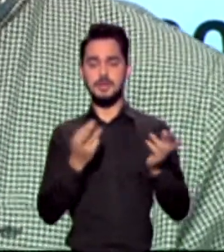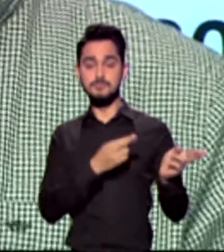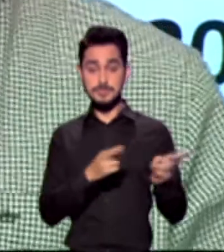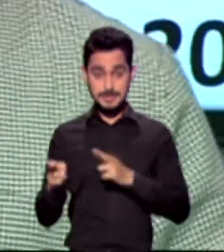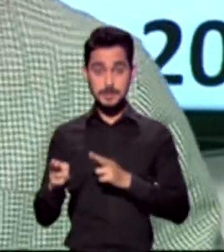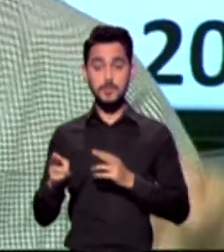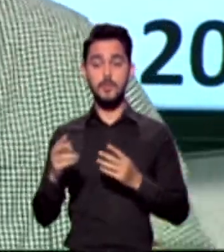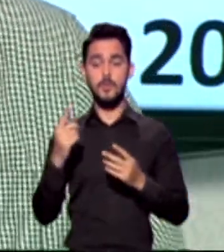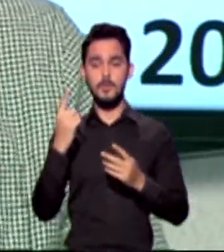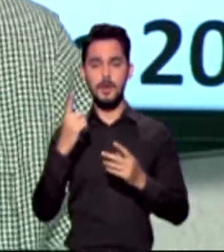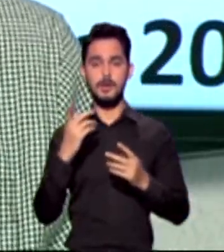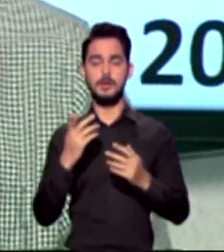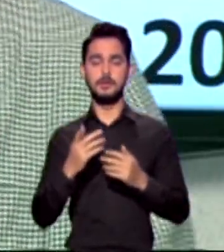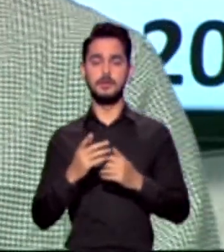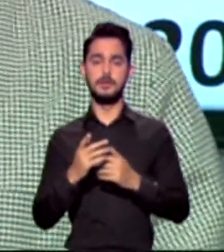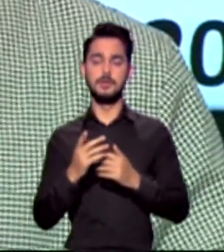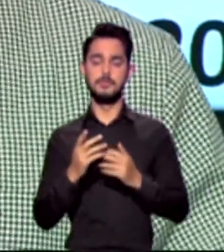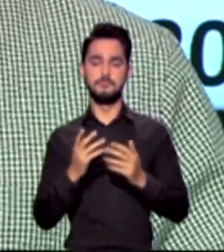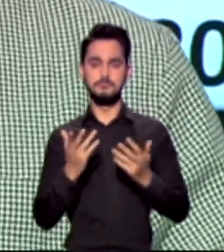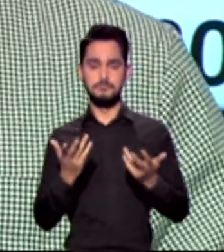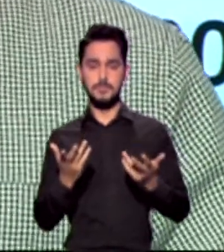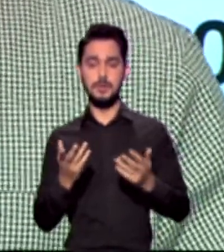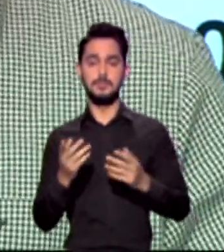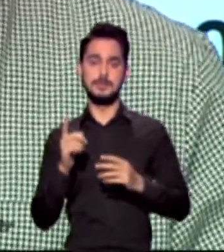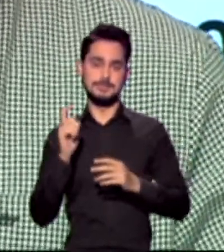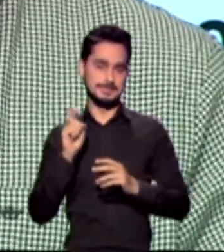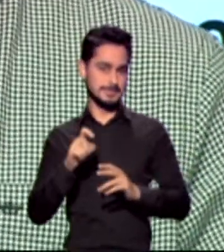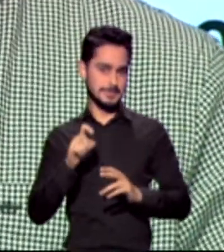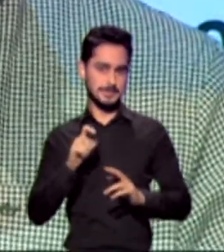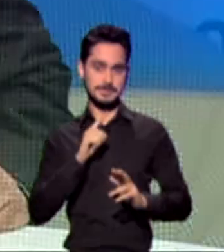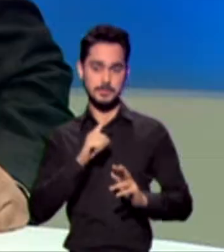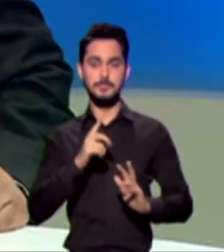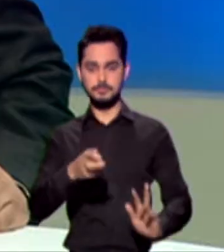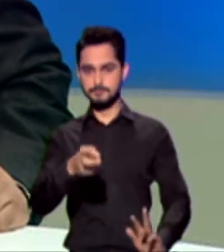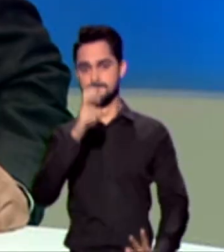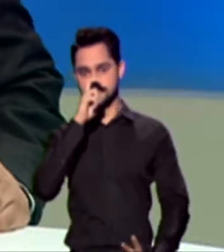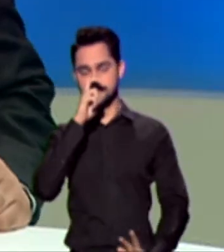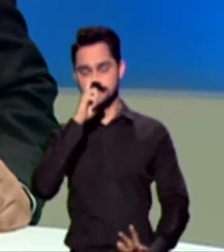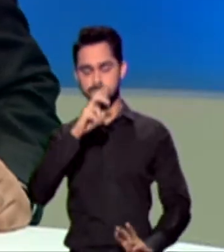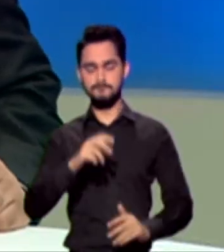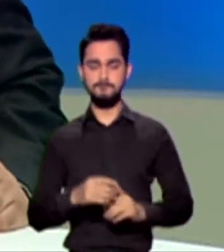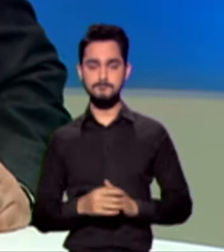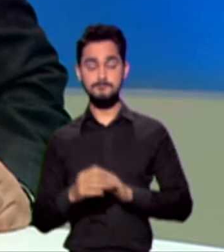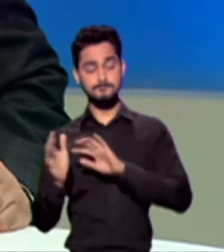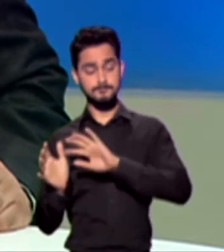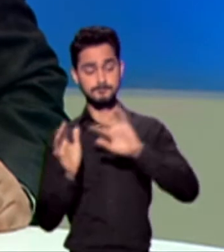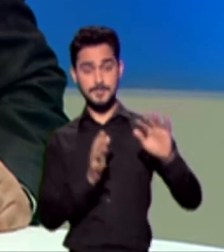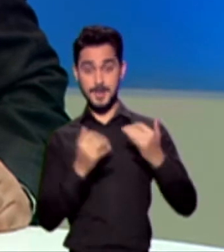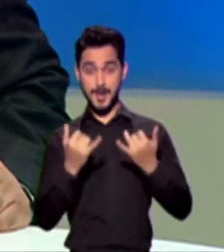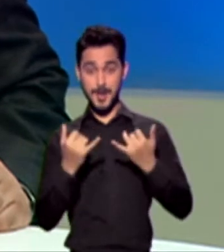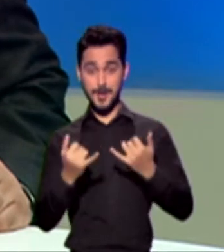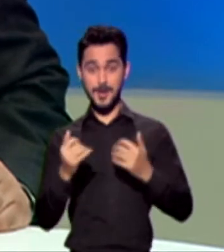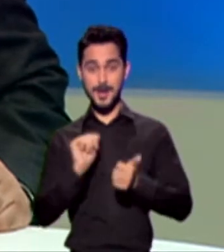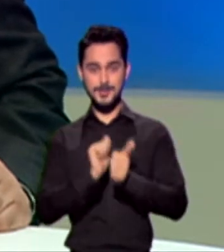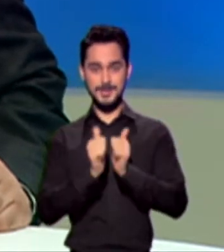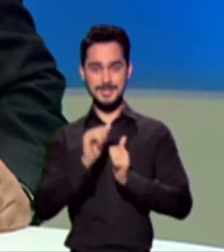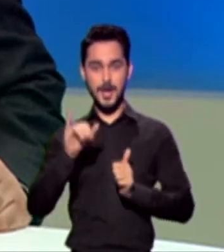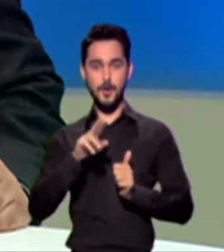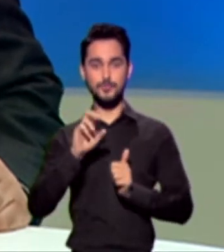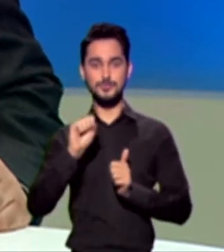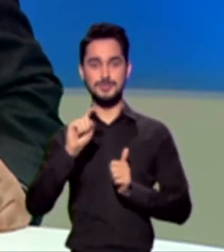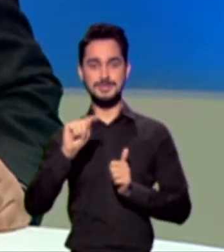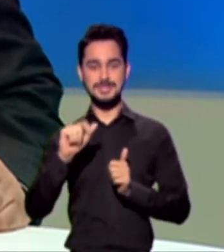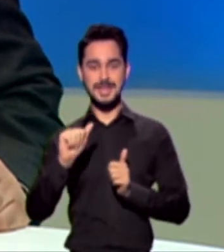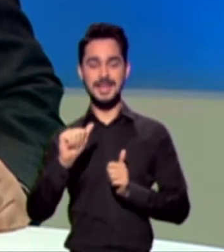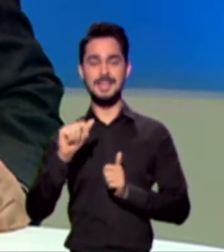Servicio Nacional de Meteorología impone, que son unos requisitos muy, muy estrictos. Bueno, se acercan las justas de la LAI y con ello los